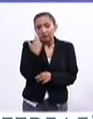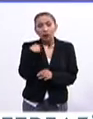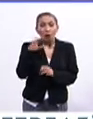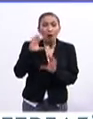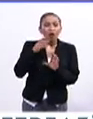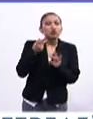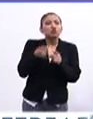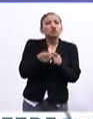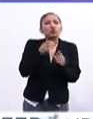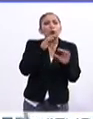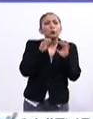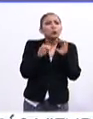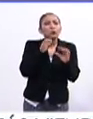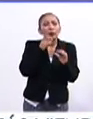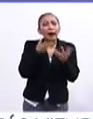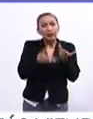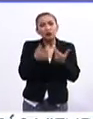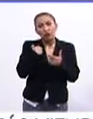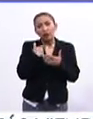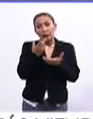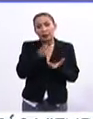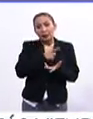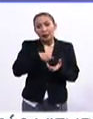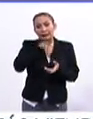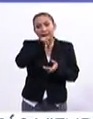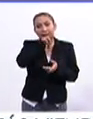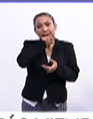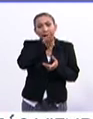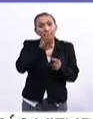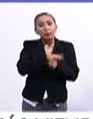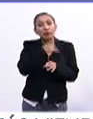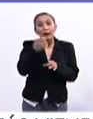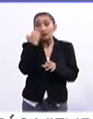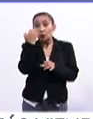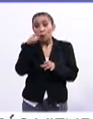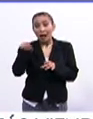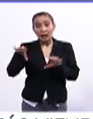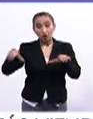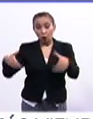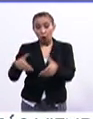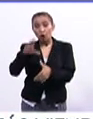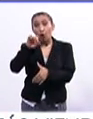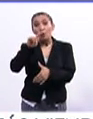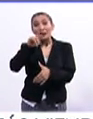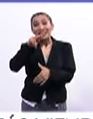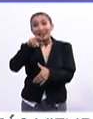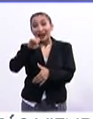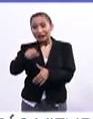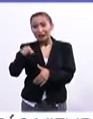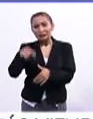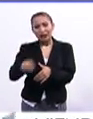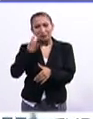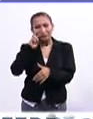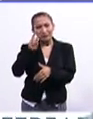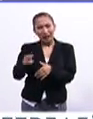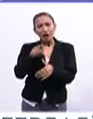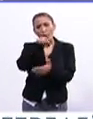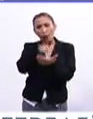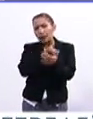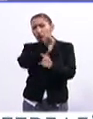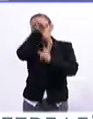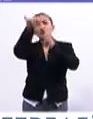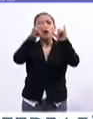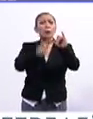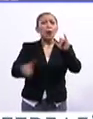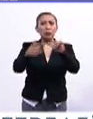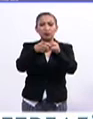con comunitarias y pues eso yo creo que es algo que nos debe de preocupar porque las escuelas comunitarias están llegando a estas pequeñitas comunidades